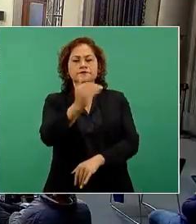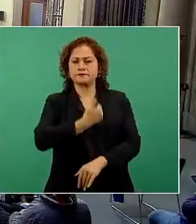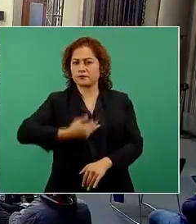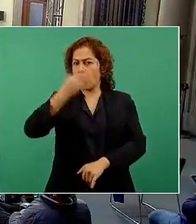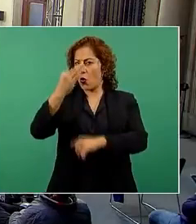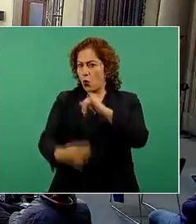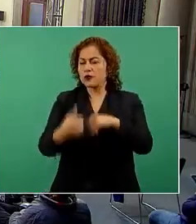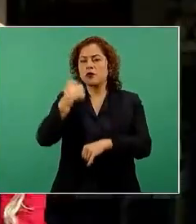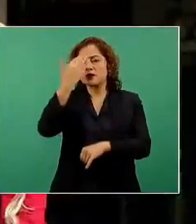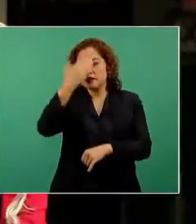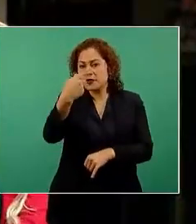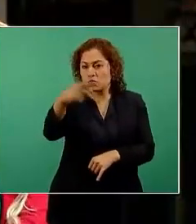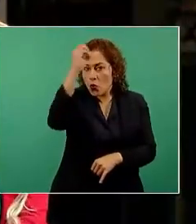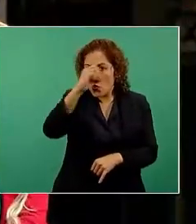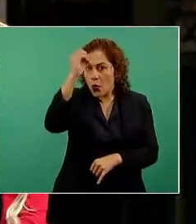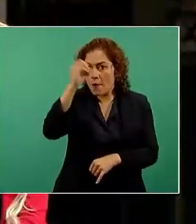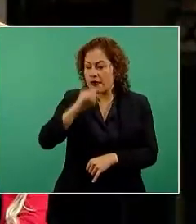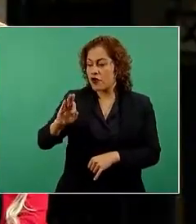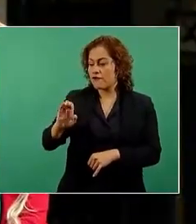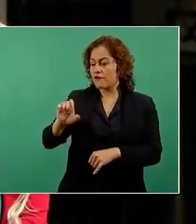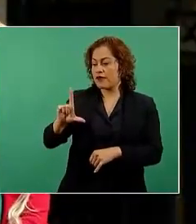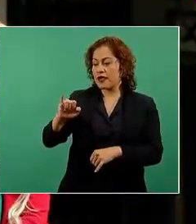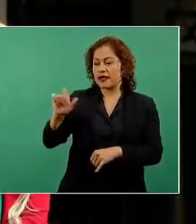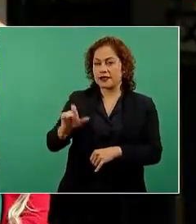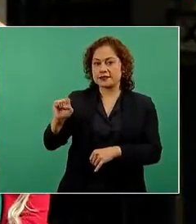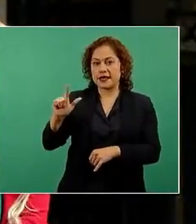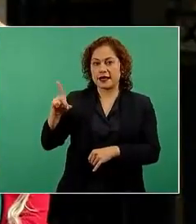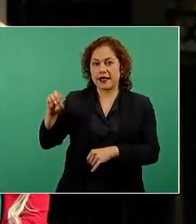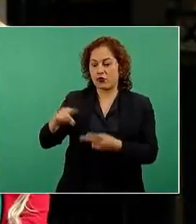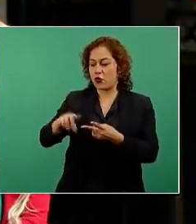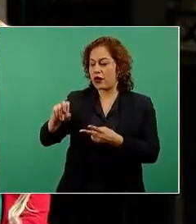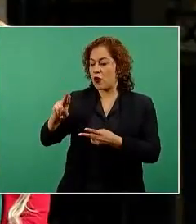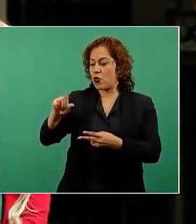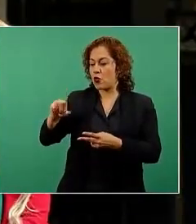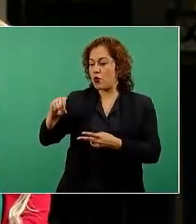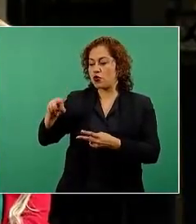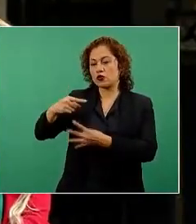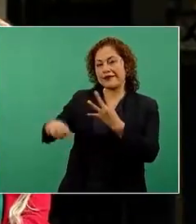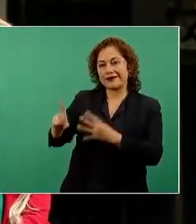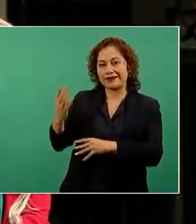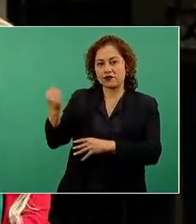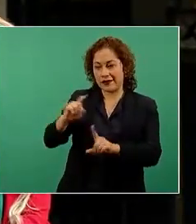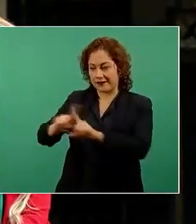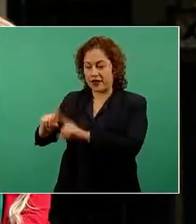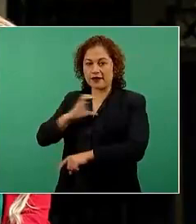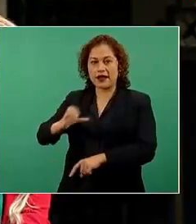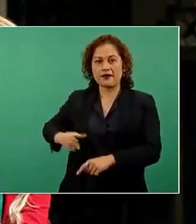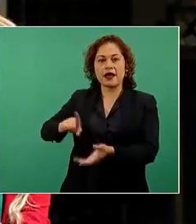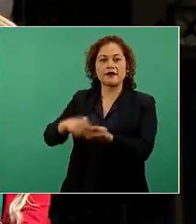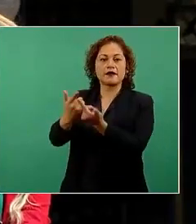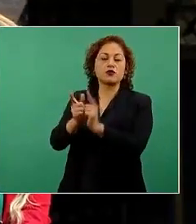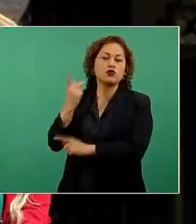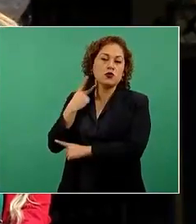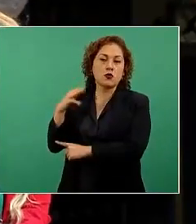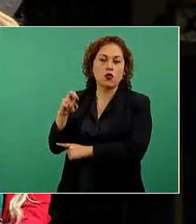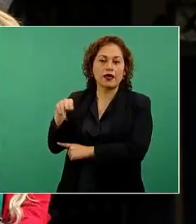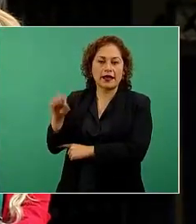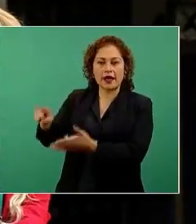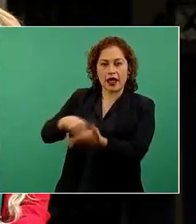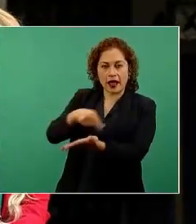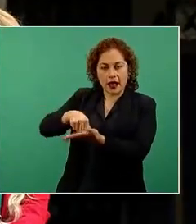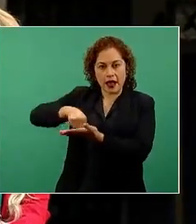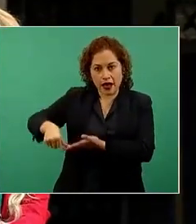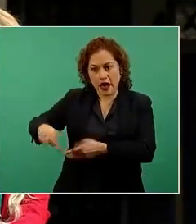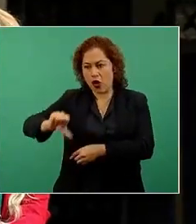opinión respecto a que el INE retira el registro de Félix Salgado y de Raúl Morón y de otros 39 candidatos solo de Morena. Nada para el PRI, nada para el PAN, nada